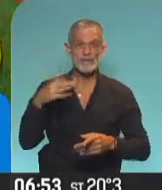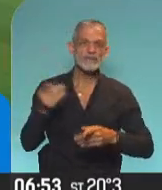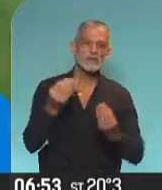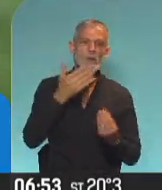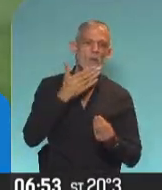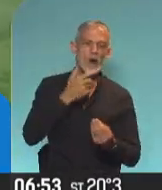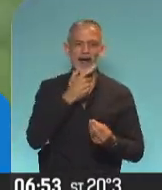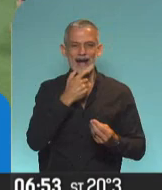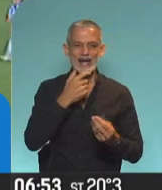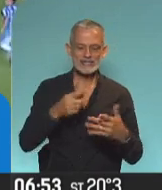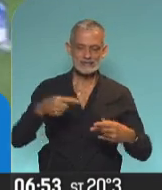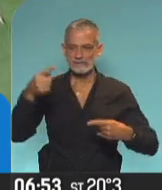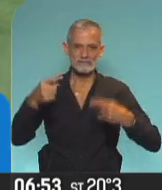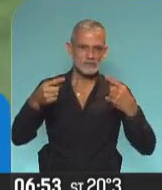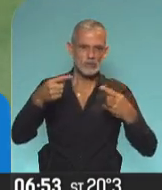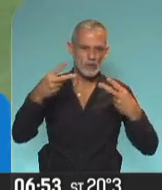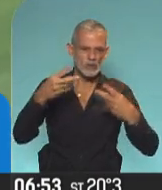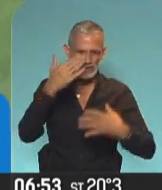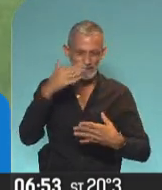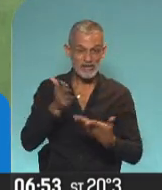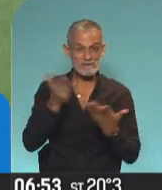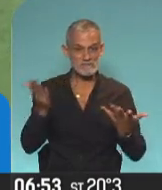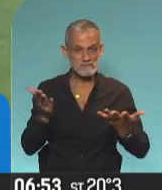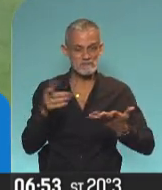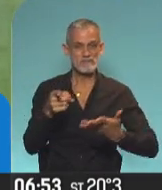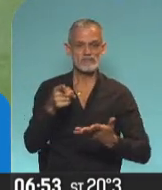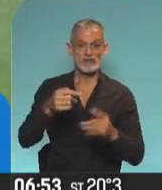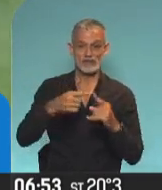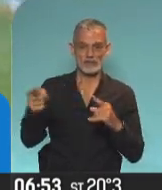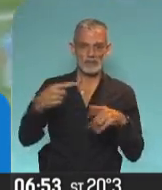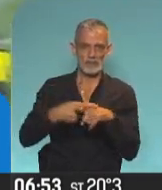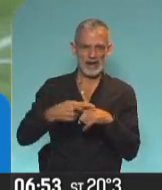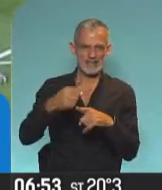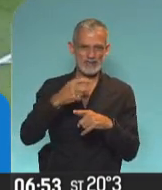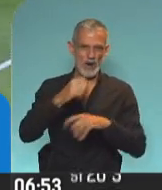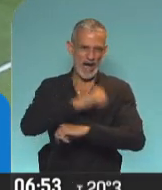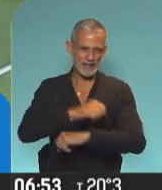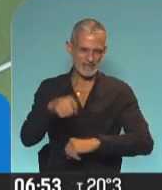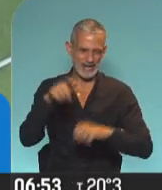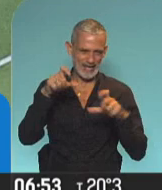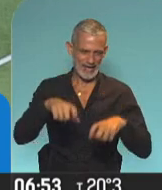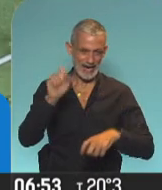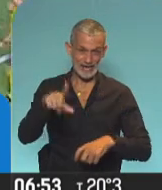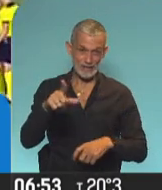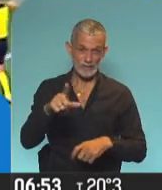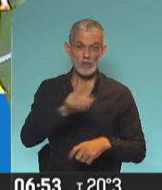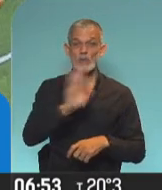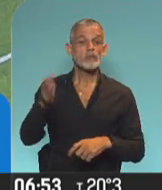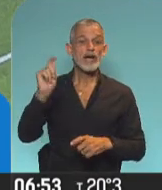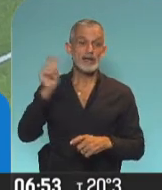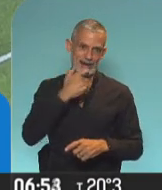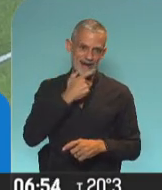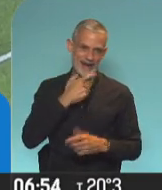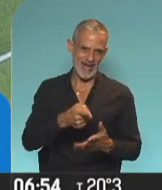Boca o Racing lleguen también a una instancia decisiva, y el round de ida en Avellaneda, en el cilindro, fue con victoria de la